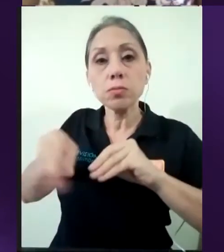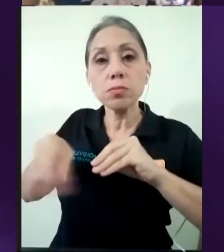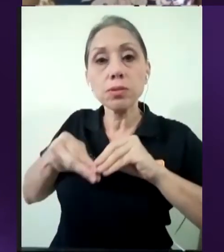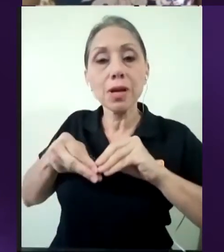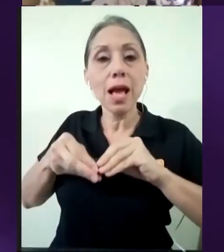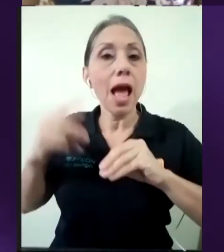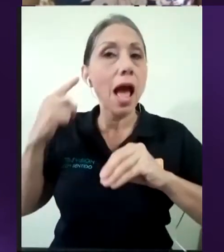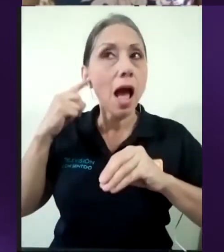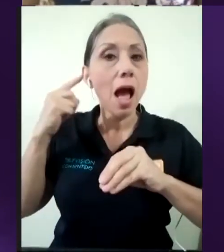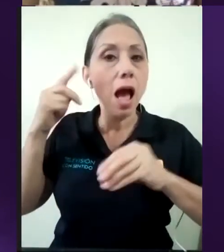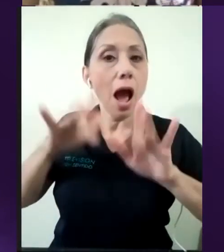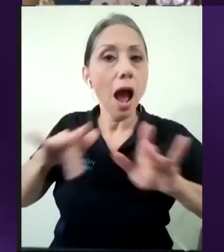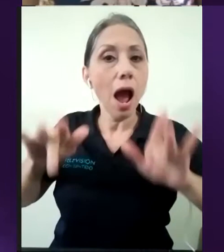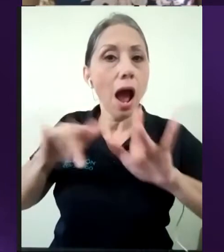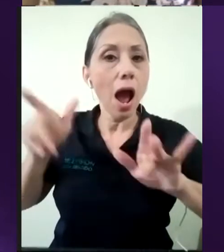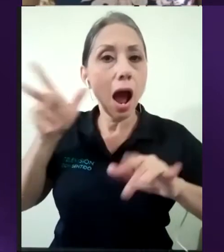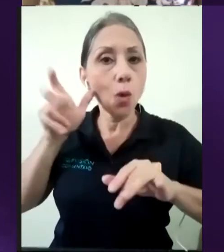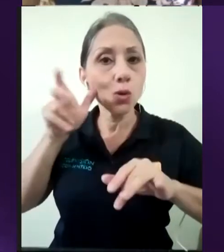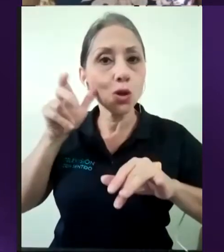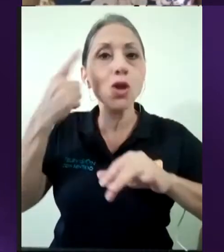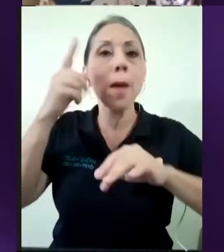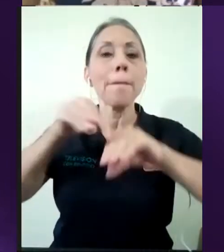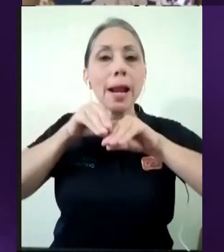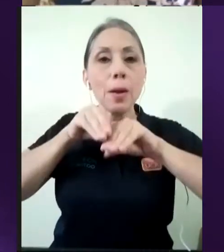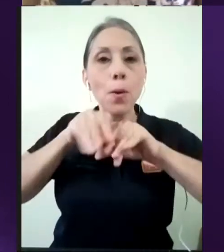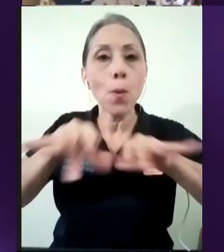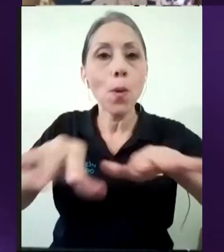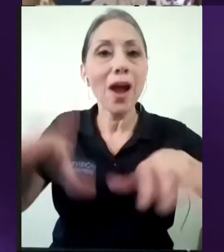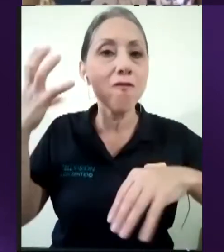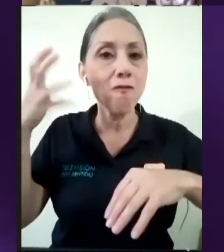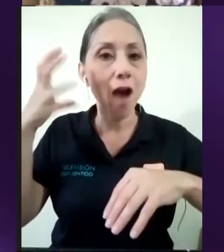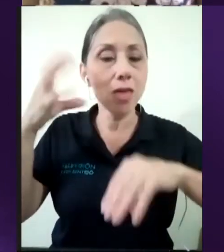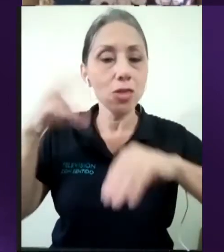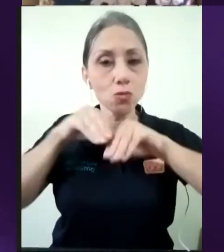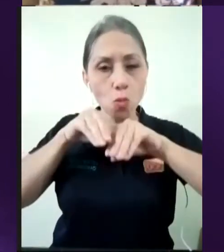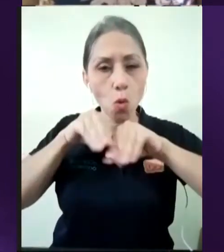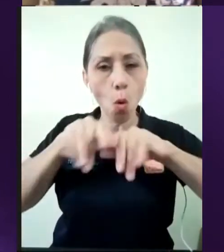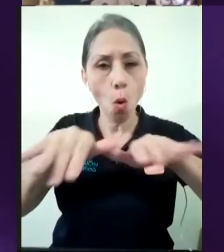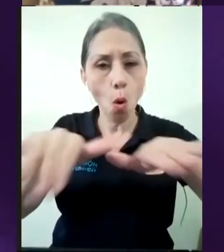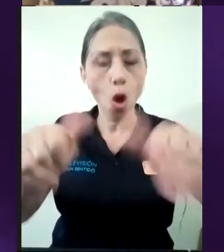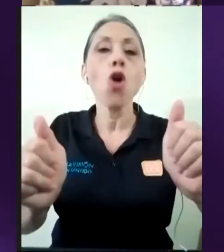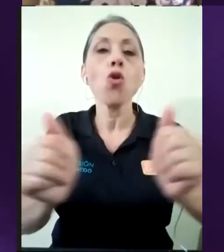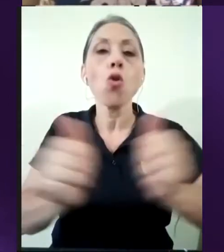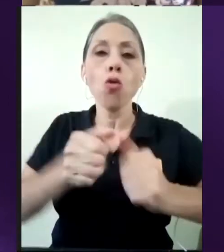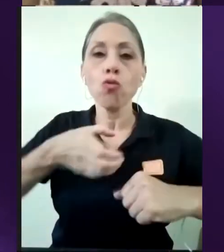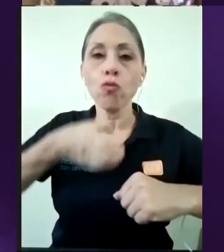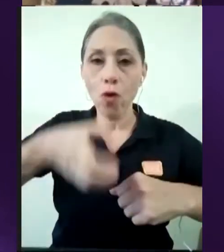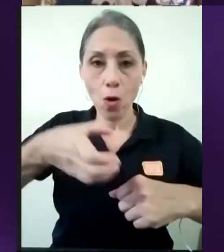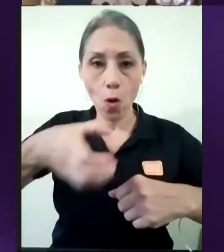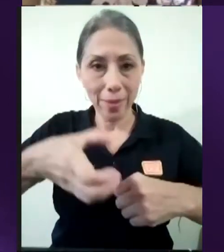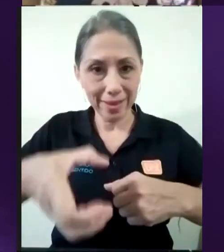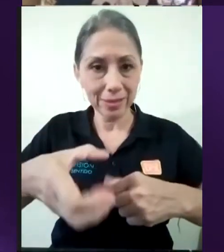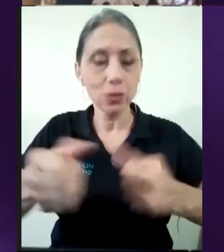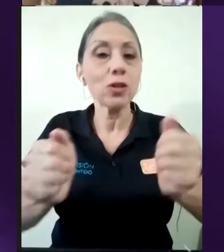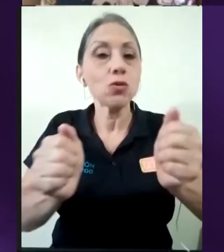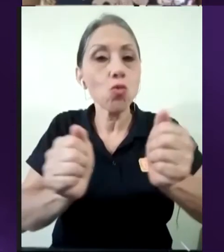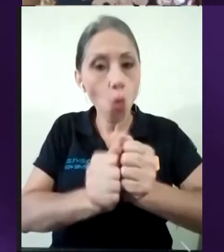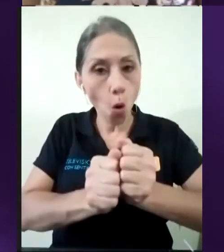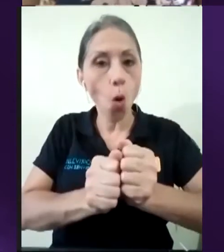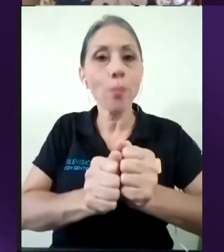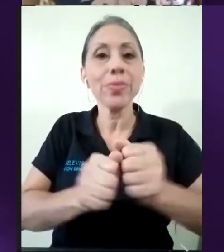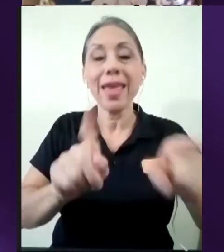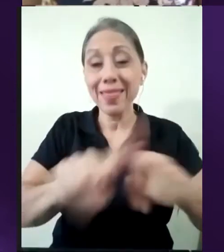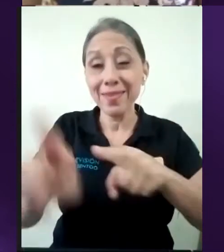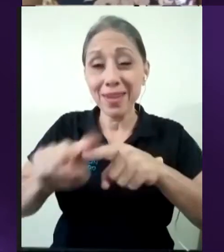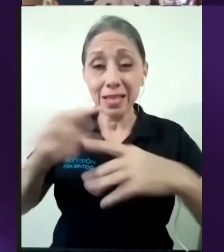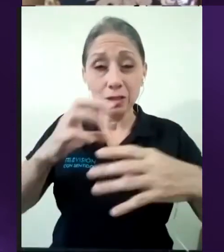transmitidos en las diferentes emisoras radiales con una serie de recomendaciones al lado de una serie de infografías que